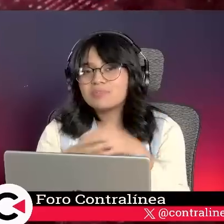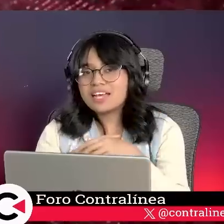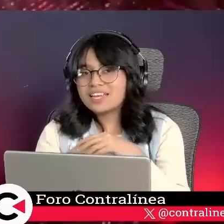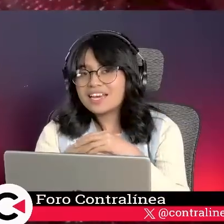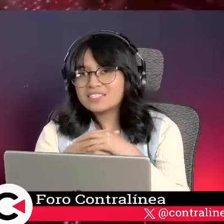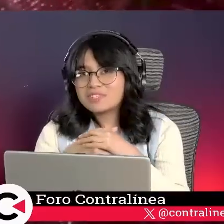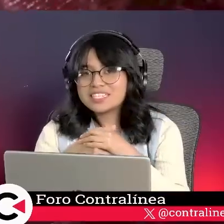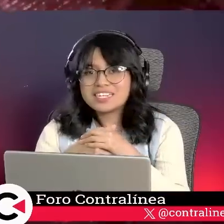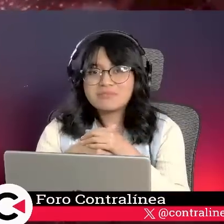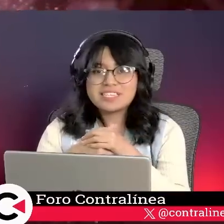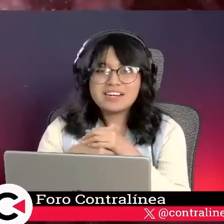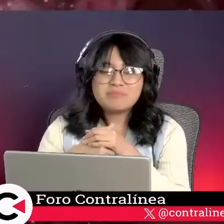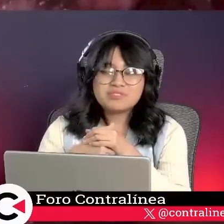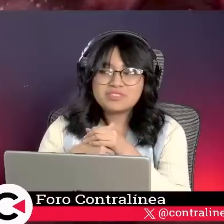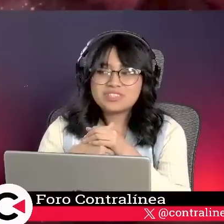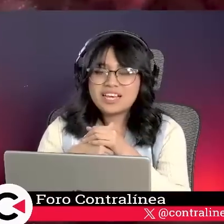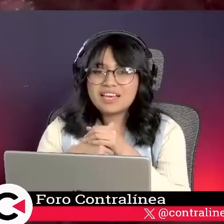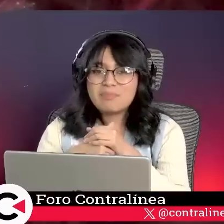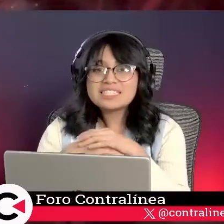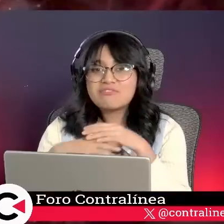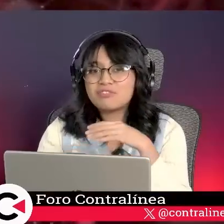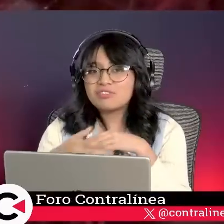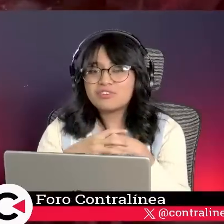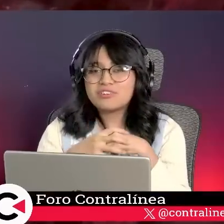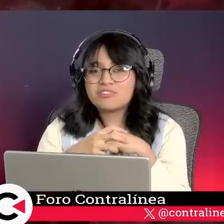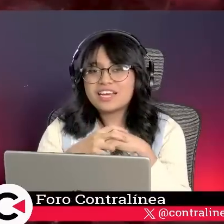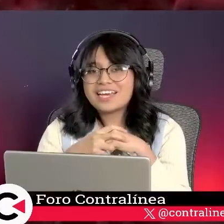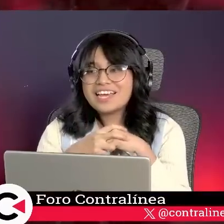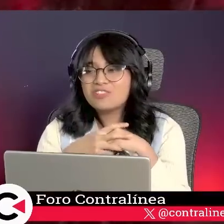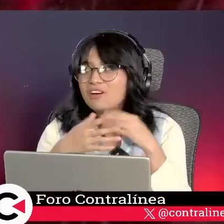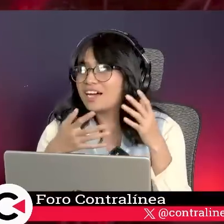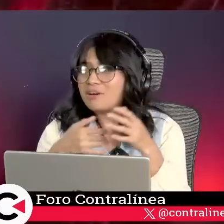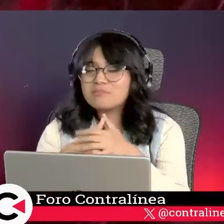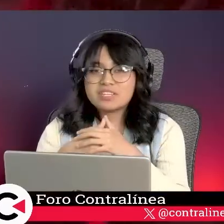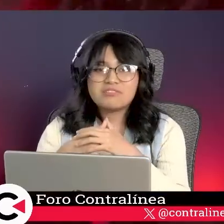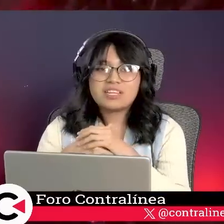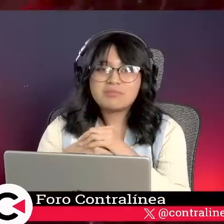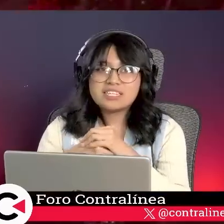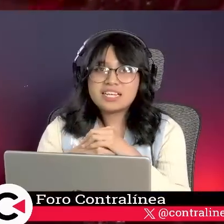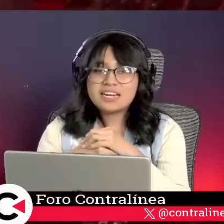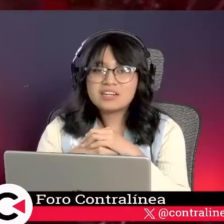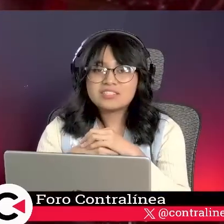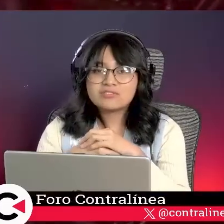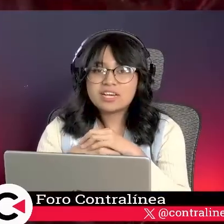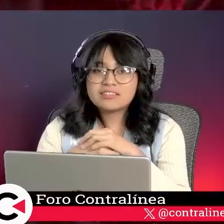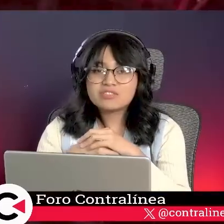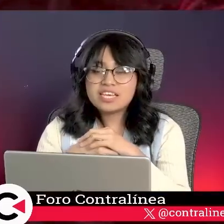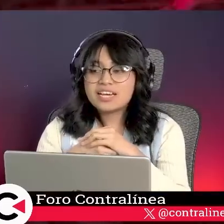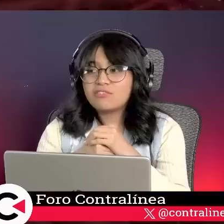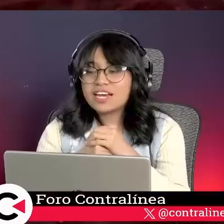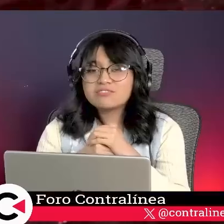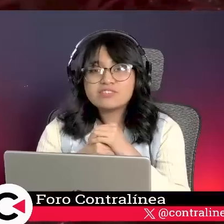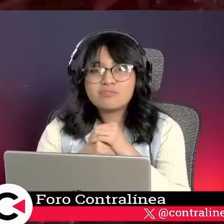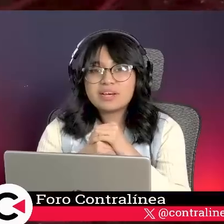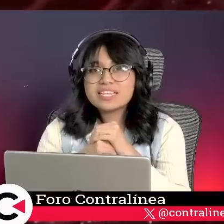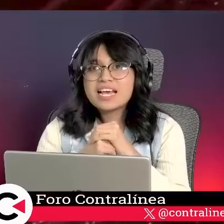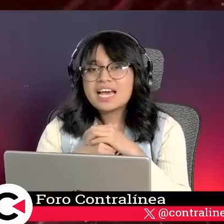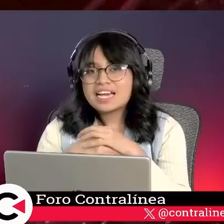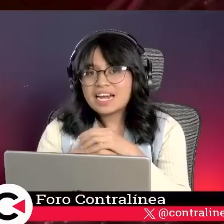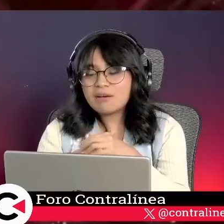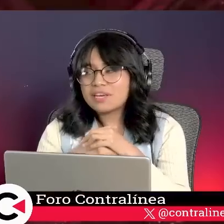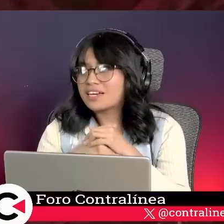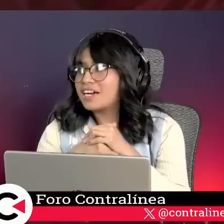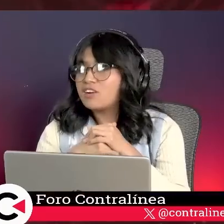solo la punta del iceberg. Si revisáramos más a fondo, yo creo que no acabamos de contabilizar estos casos, y creo que eso es lo